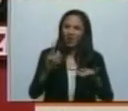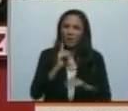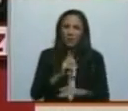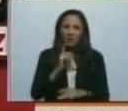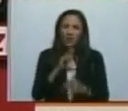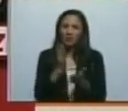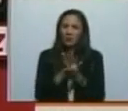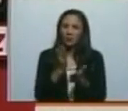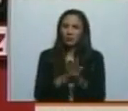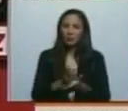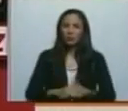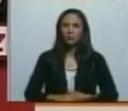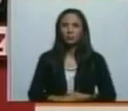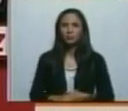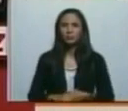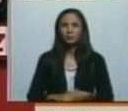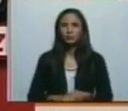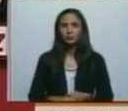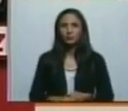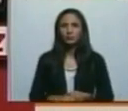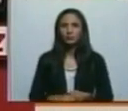¿Quién delató